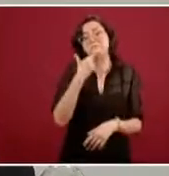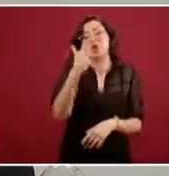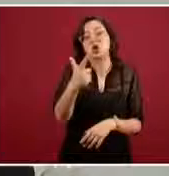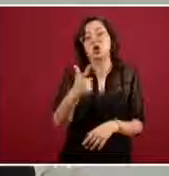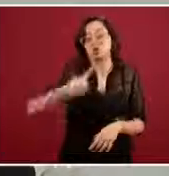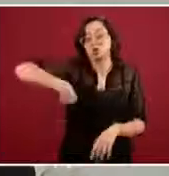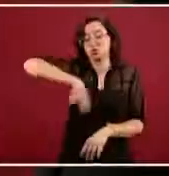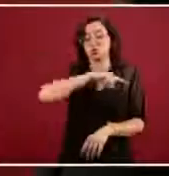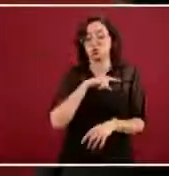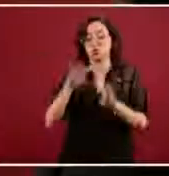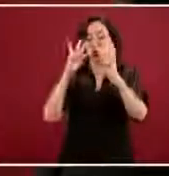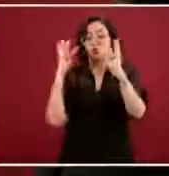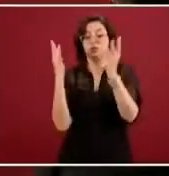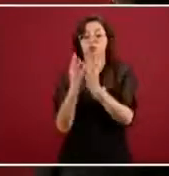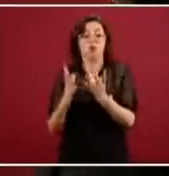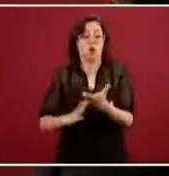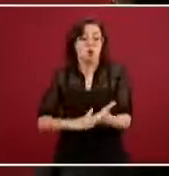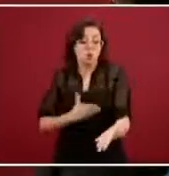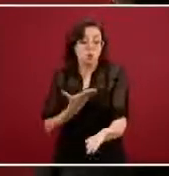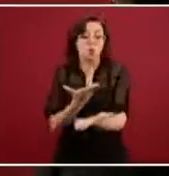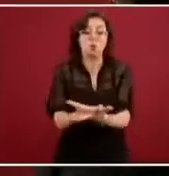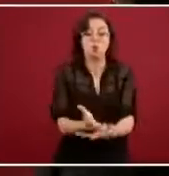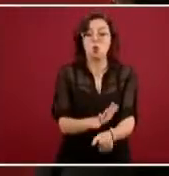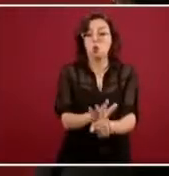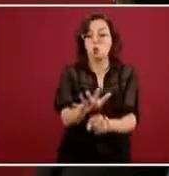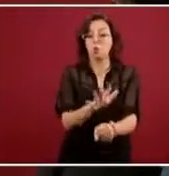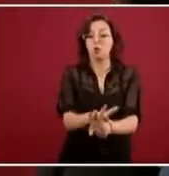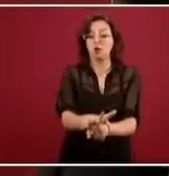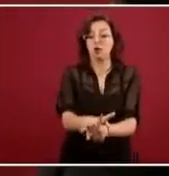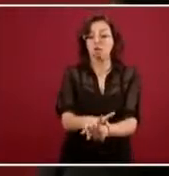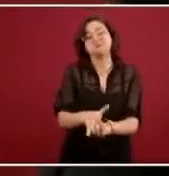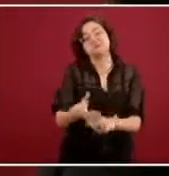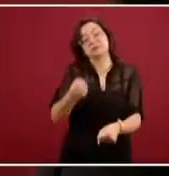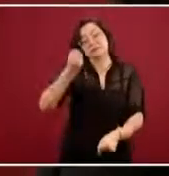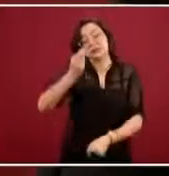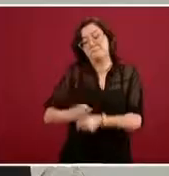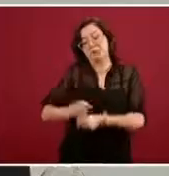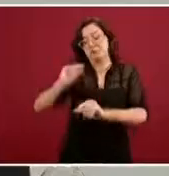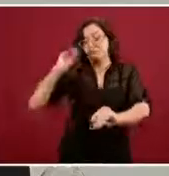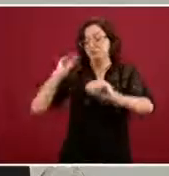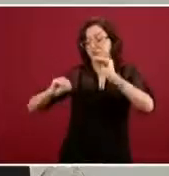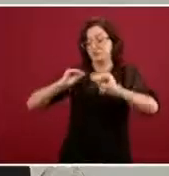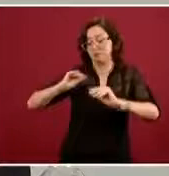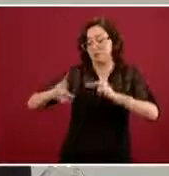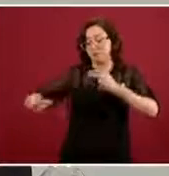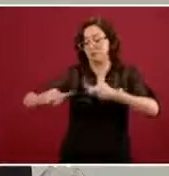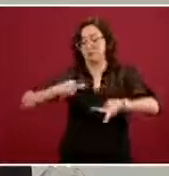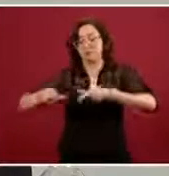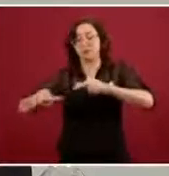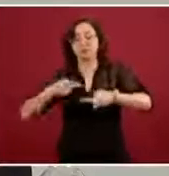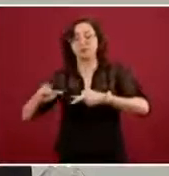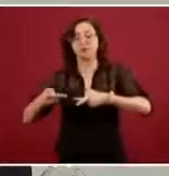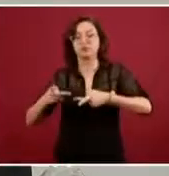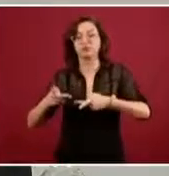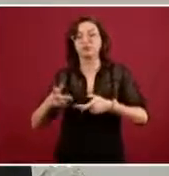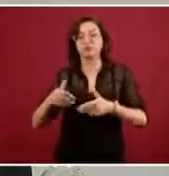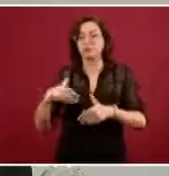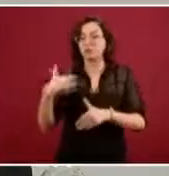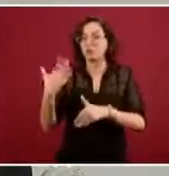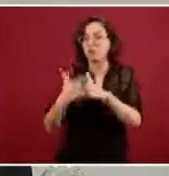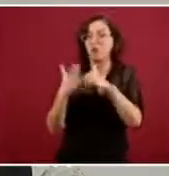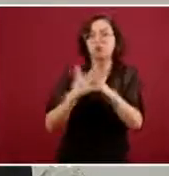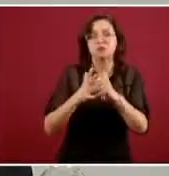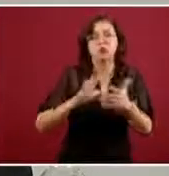Consejo, tener esto preparado antes de. No estamos anticipando una catástrofe, sin embargo